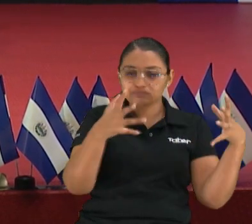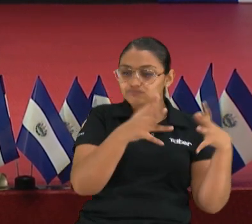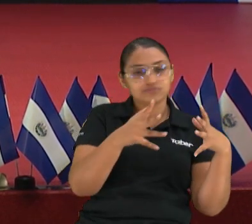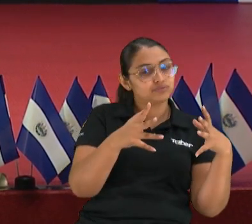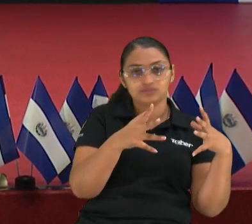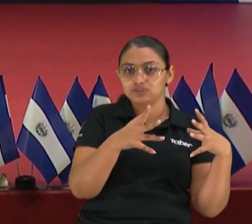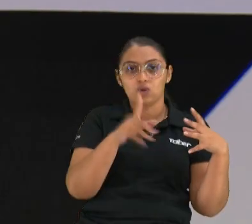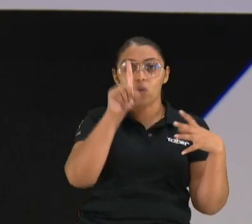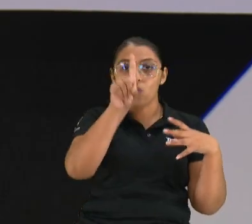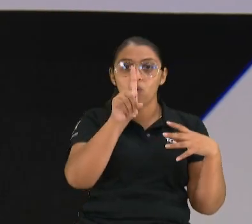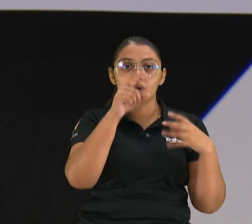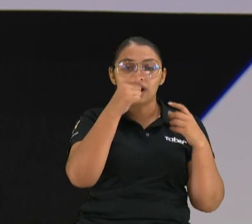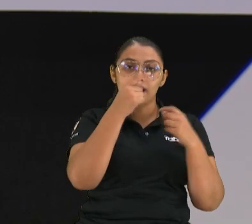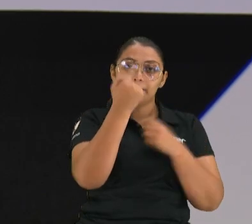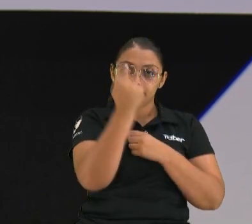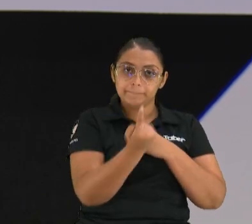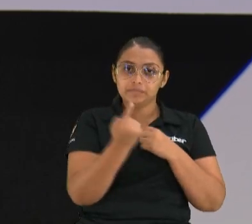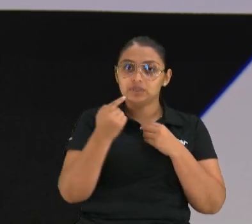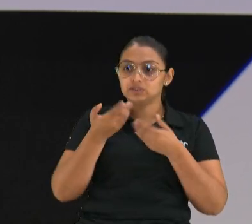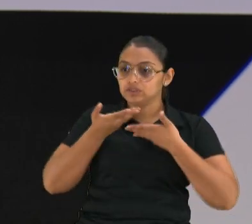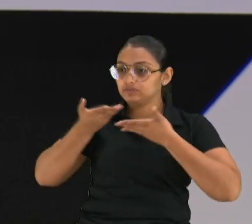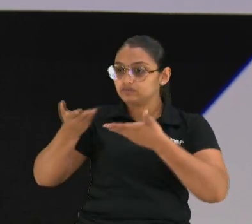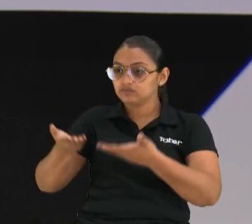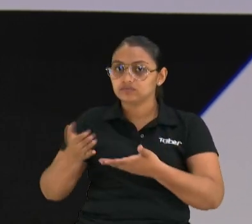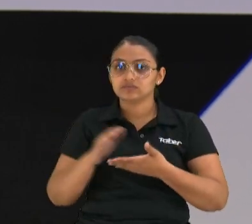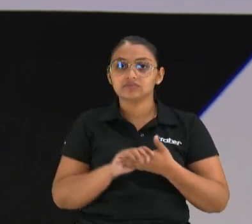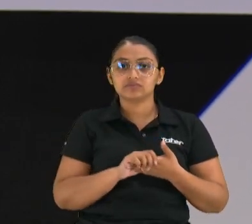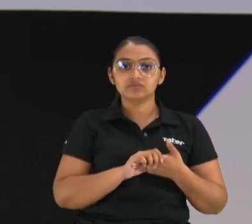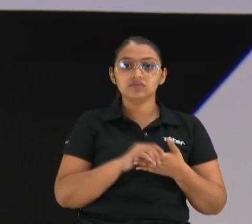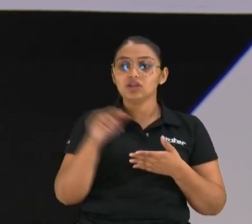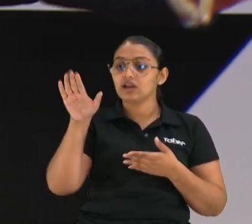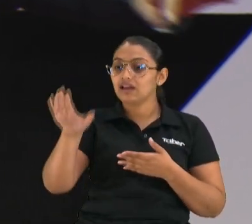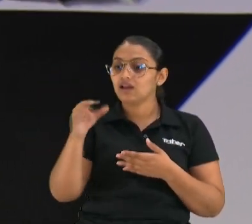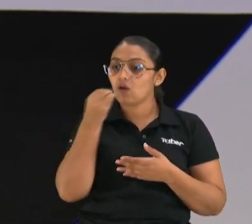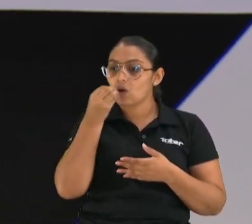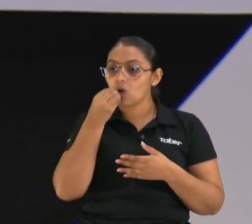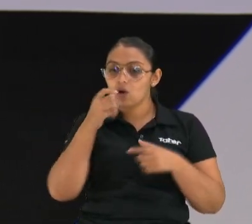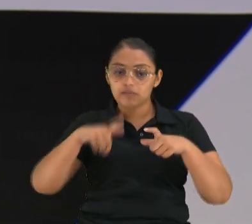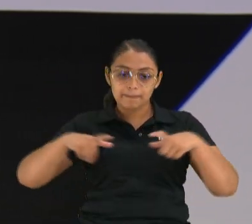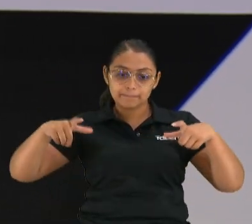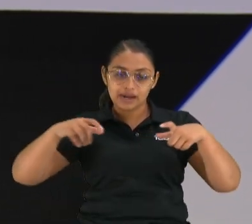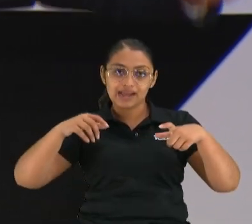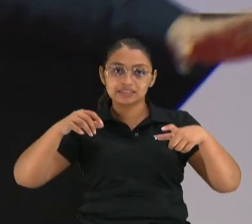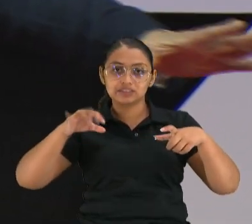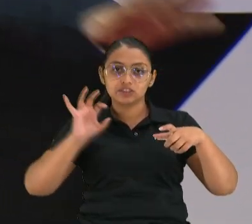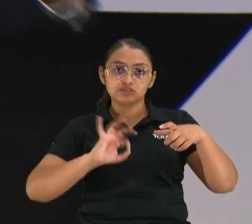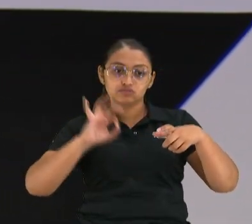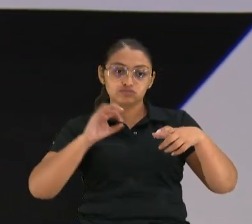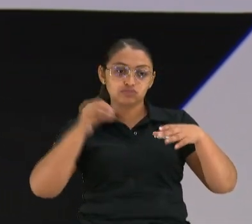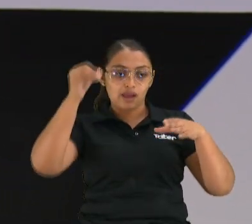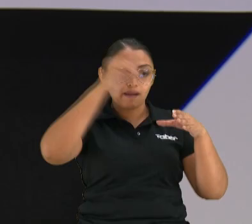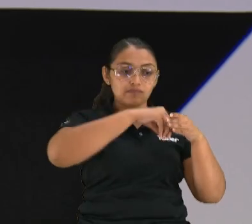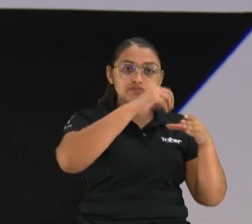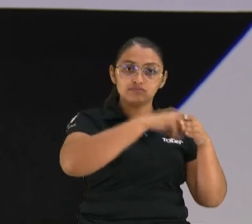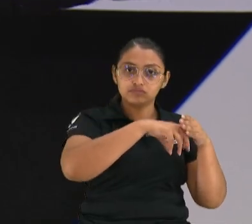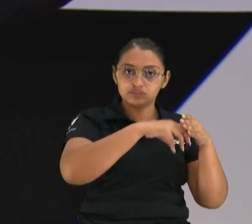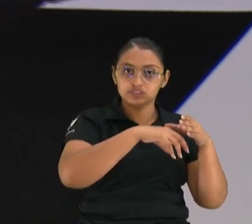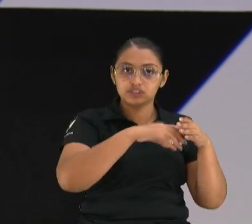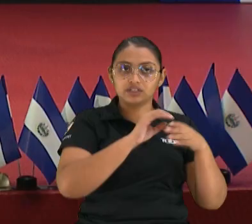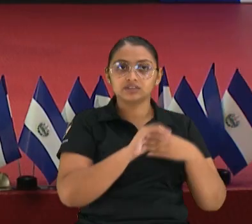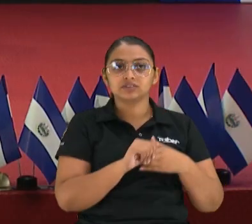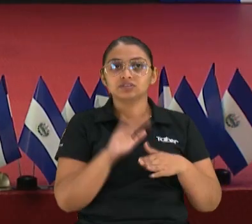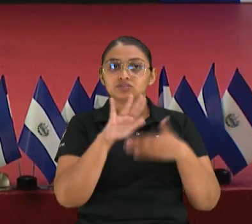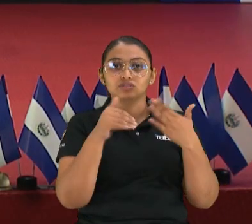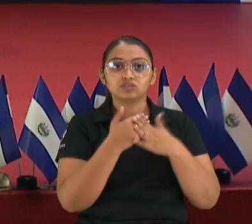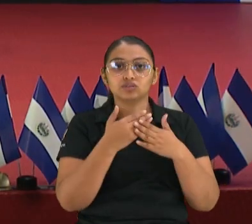cuando desecha los platos que hay que ha comido tiene que estar una bolsa la va a poner a través de la ventana Procura que el cuarto está a la orilla de la cama Procura que los que van a recoger la